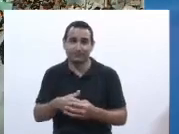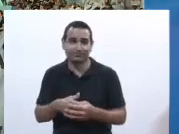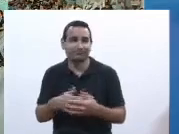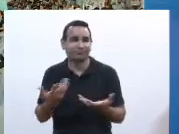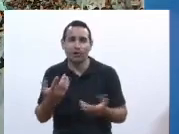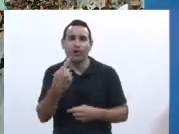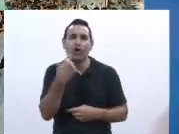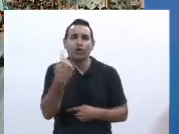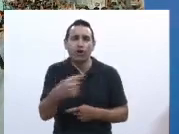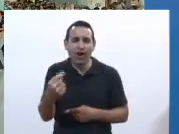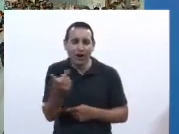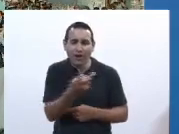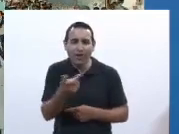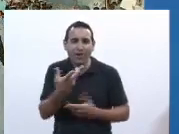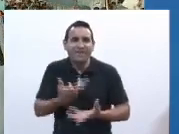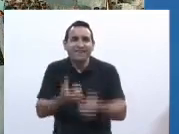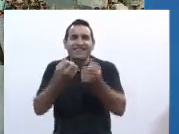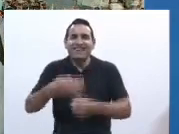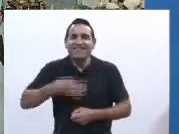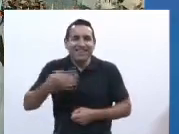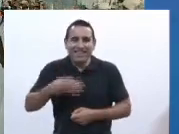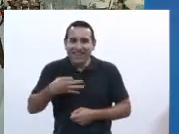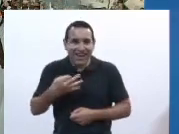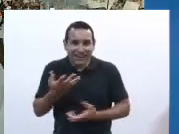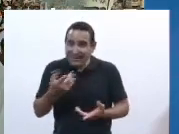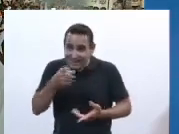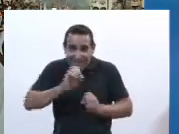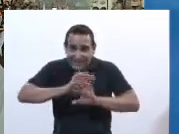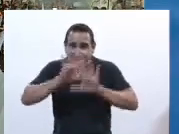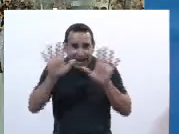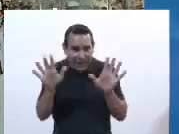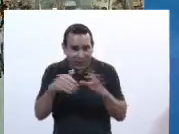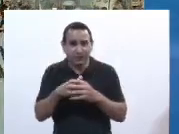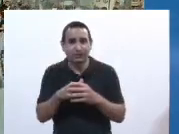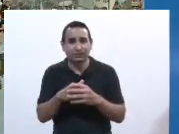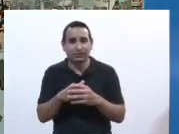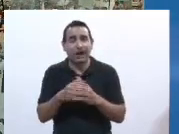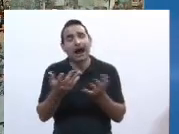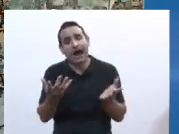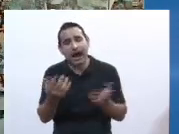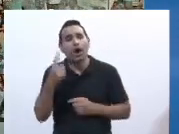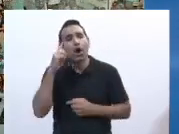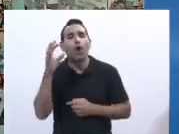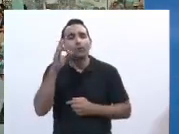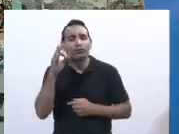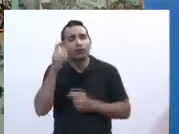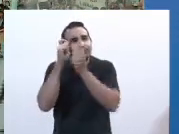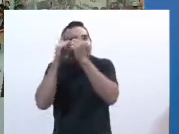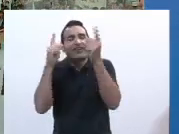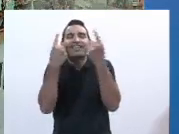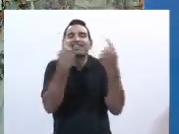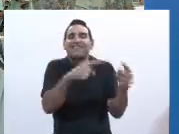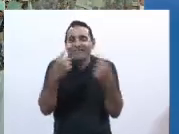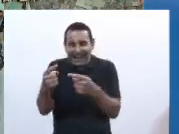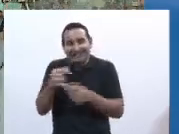Ambos colores defienden la vida, eso tiene que estar claro, tal vez desde distinta óptica o distintos puntos